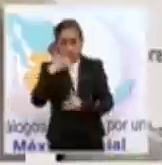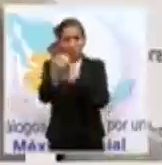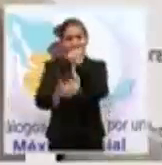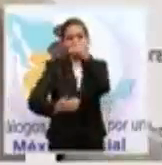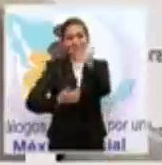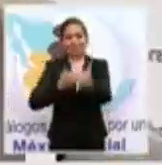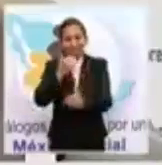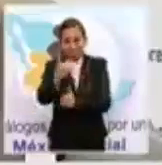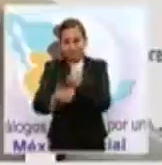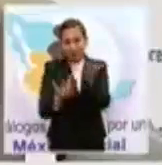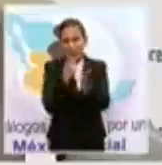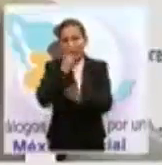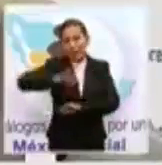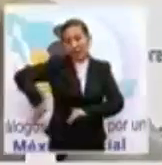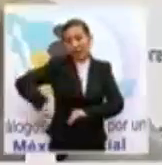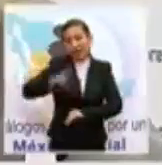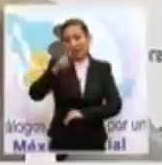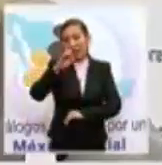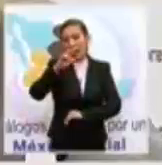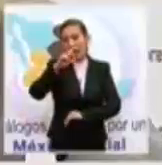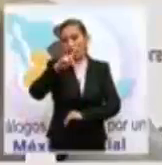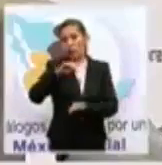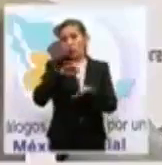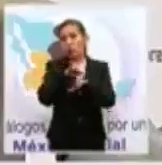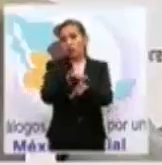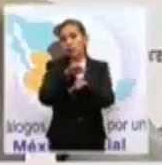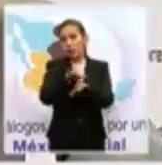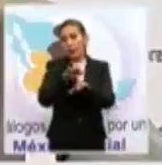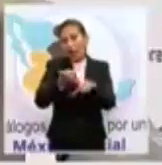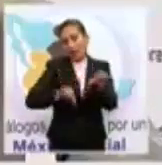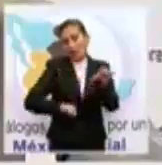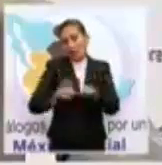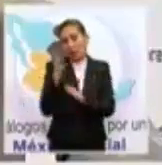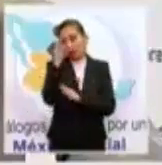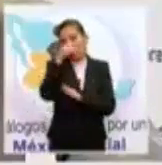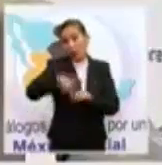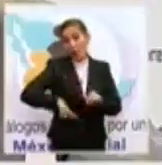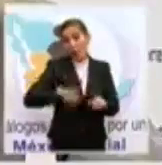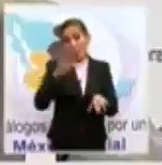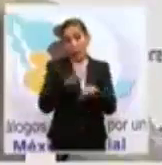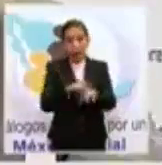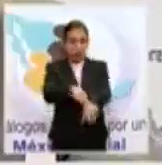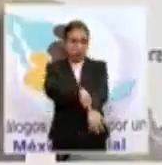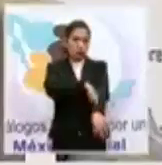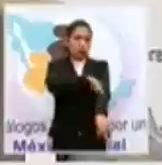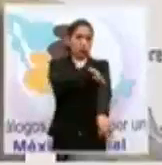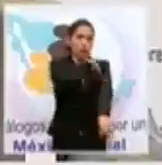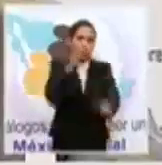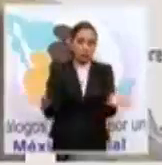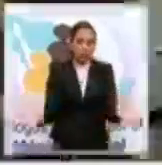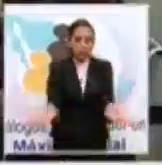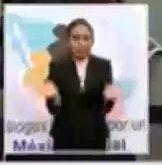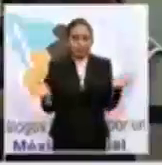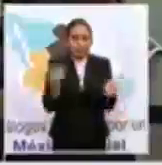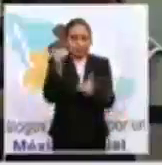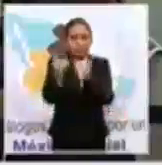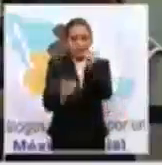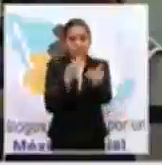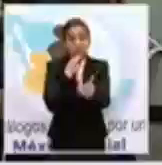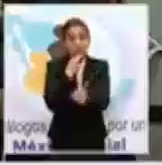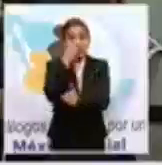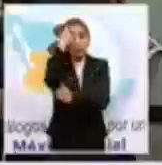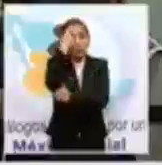que ya señalaba Ricardo, de una política de más largo aliento, ¿no? Y que